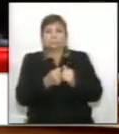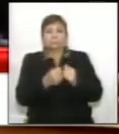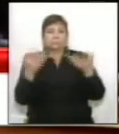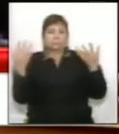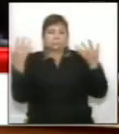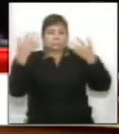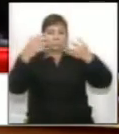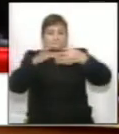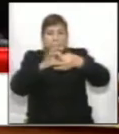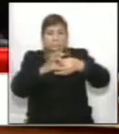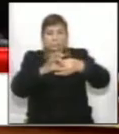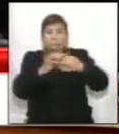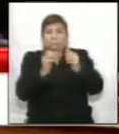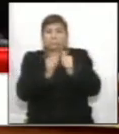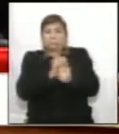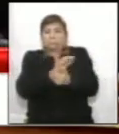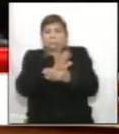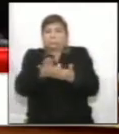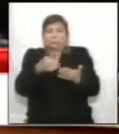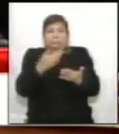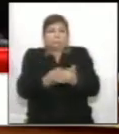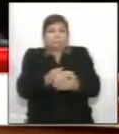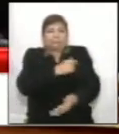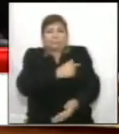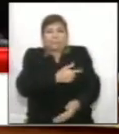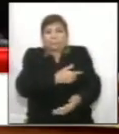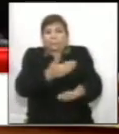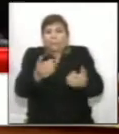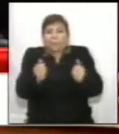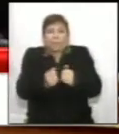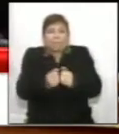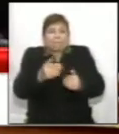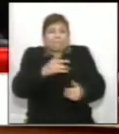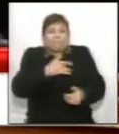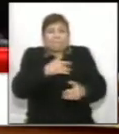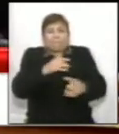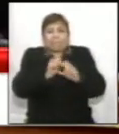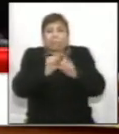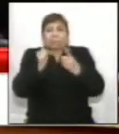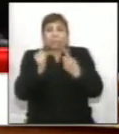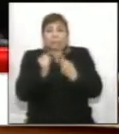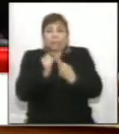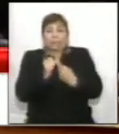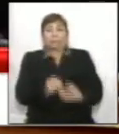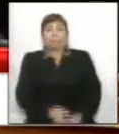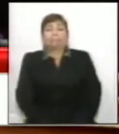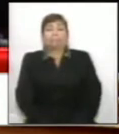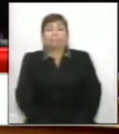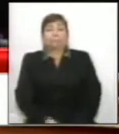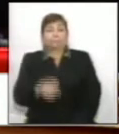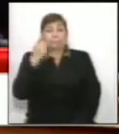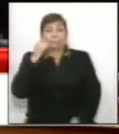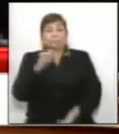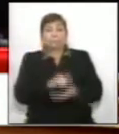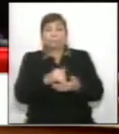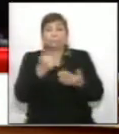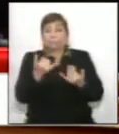articular con todas las fuerzas, con ese sentir social, para que el día de